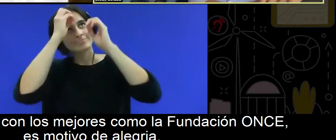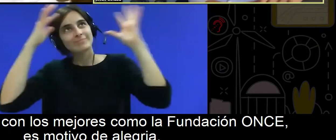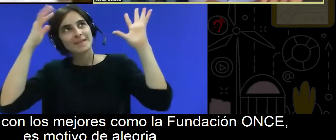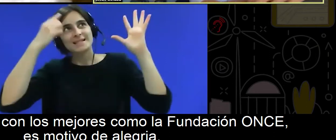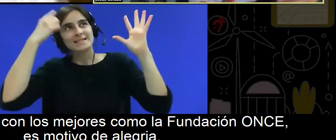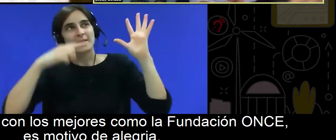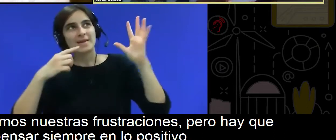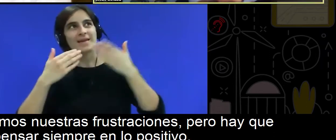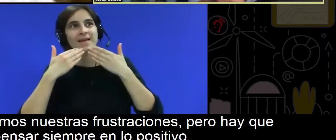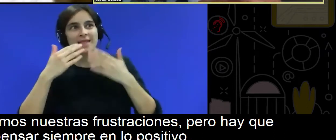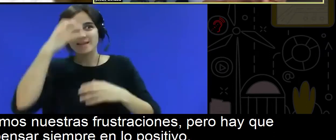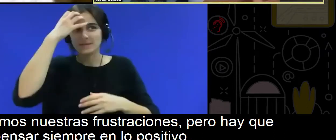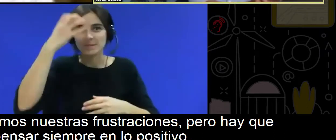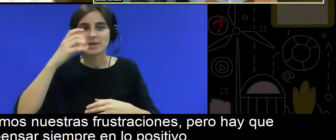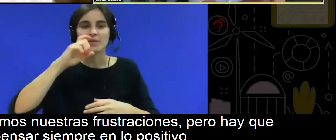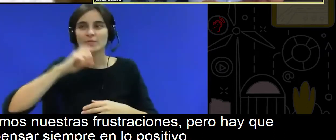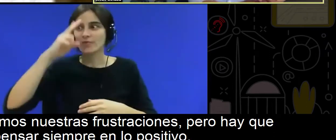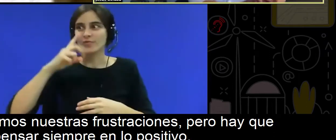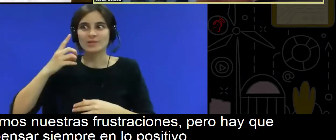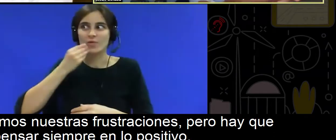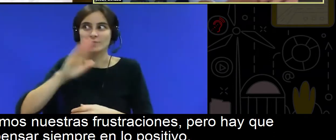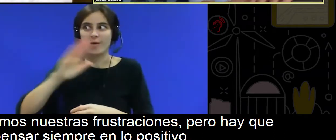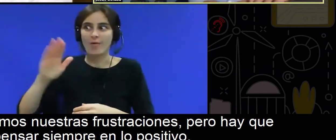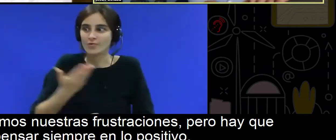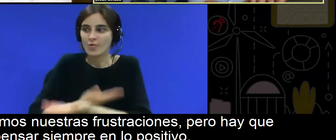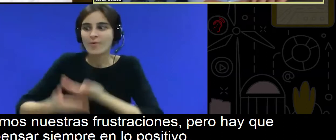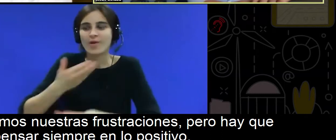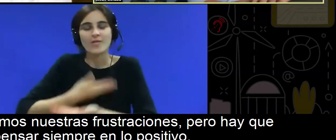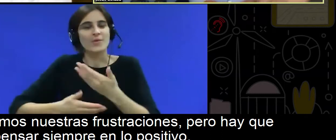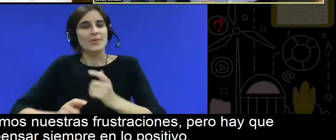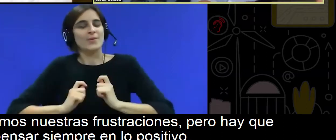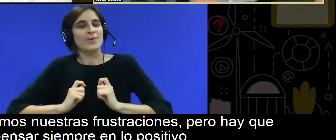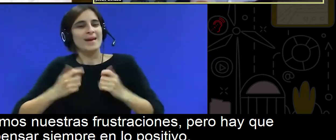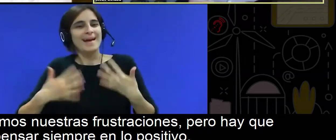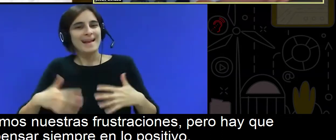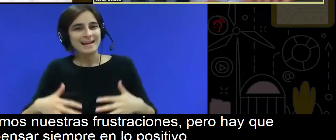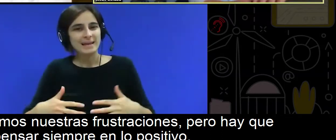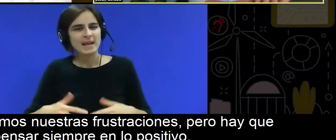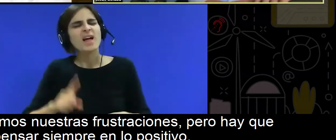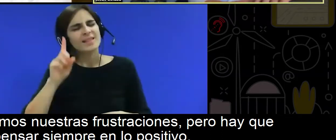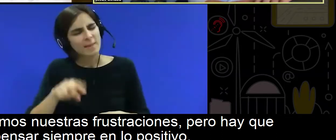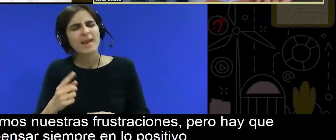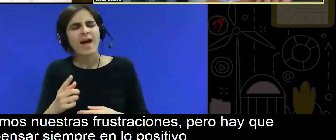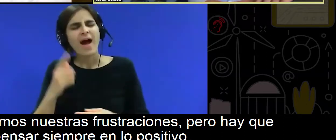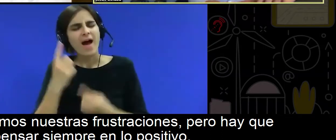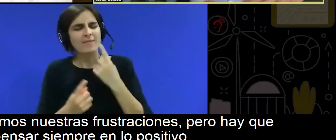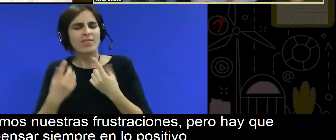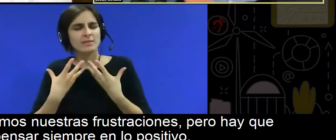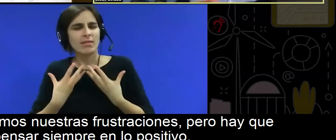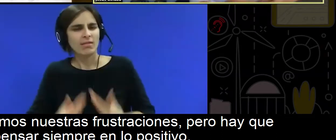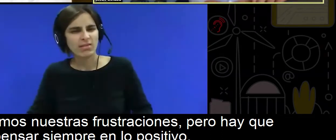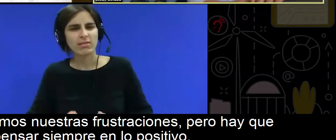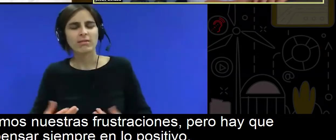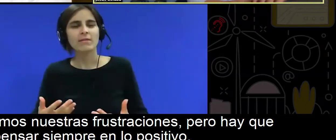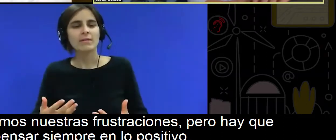motivo de alegría. También nos llevamos nuestras frustraciones, Jesús, tú lo sabes, pero hay que vivir también de lo bueno,